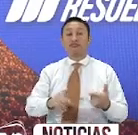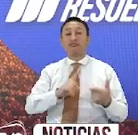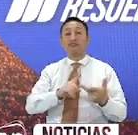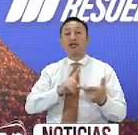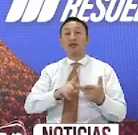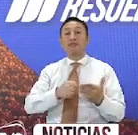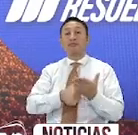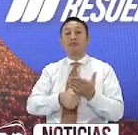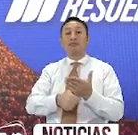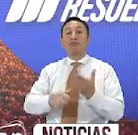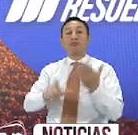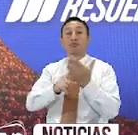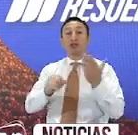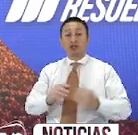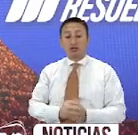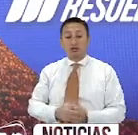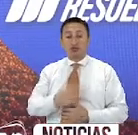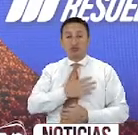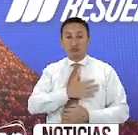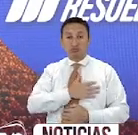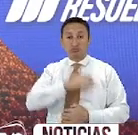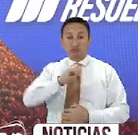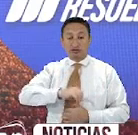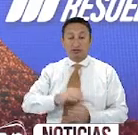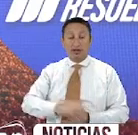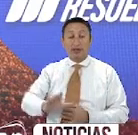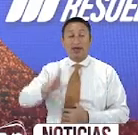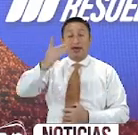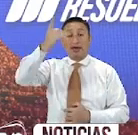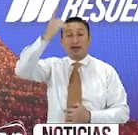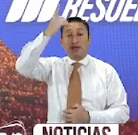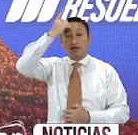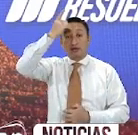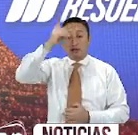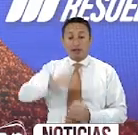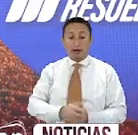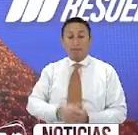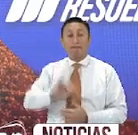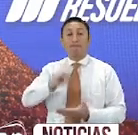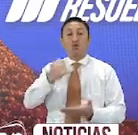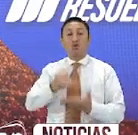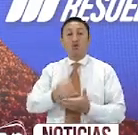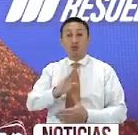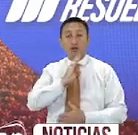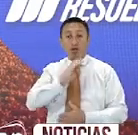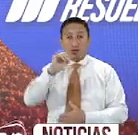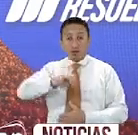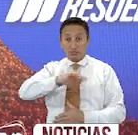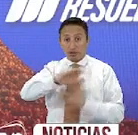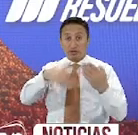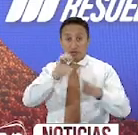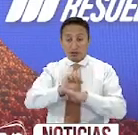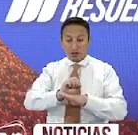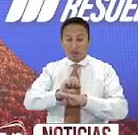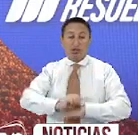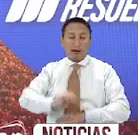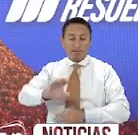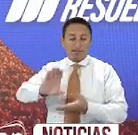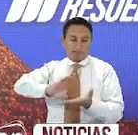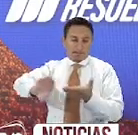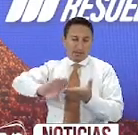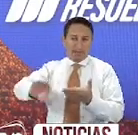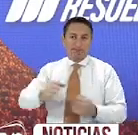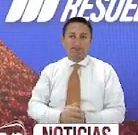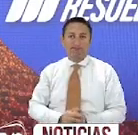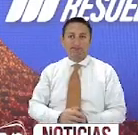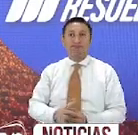de Finanzas, de que vamos nosotros a perdonar las deudas de todas las juntas de agua a nivel nacional. La